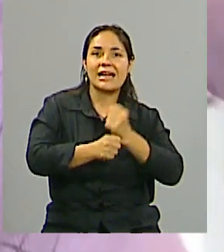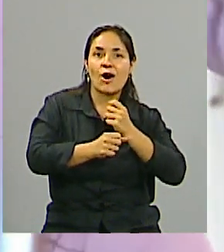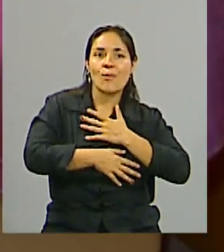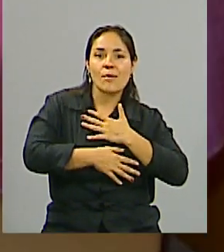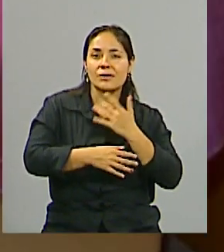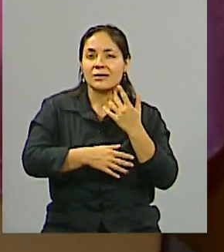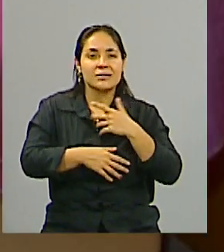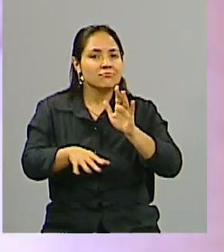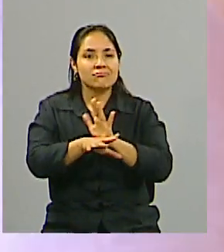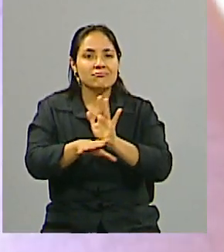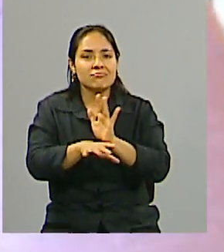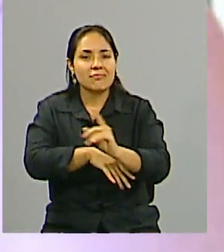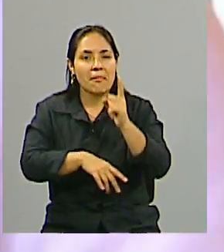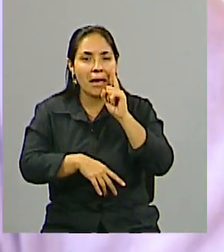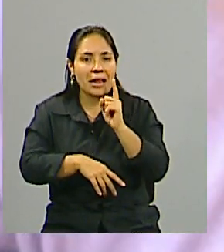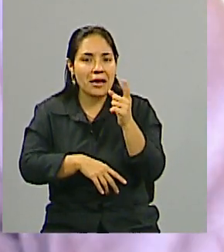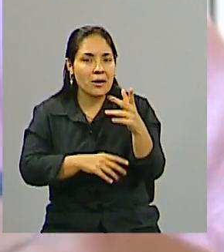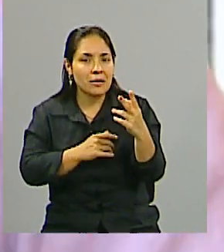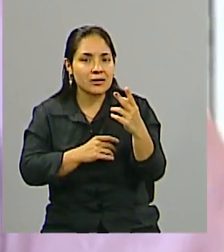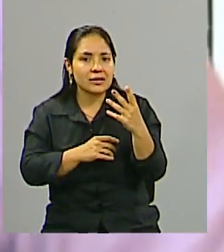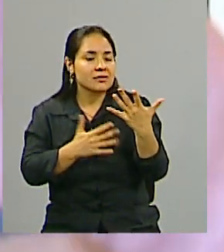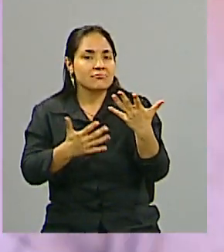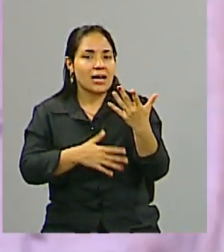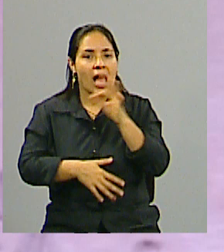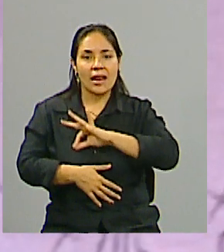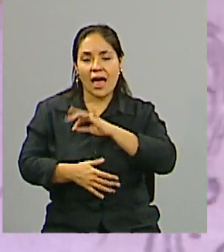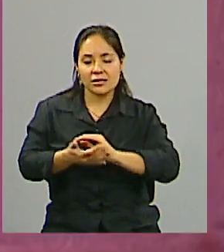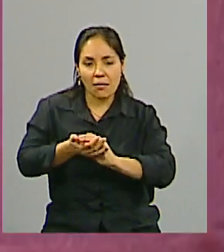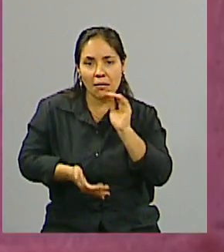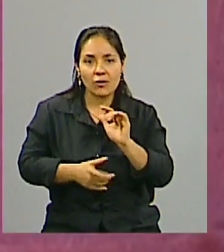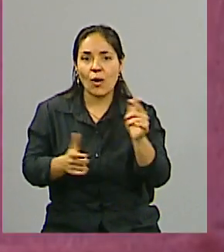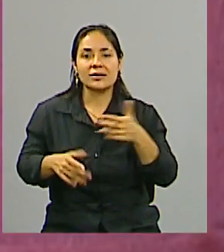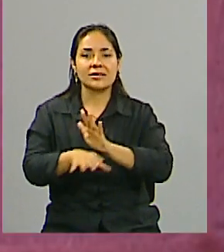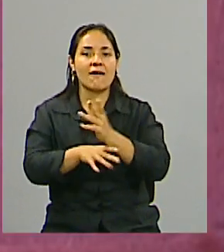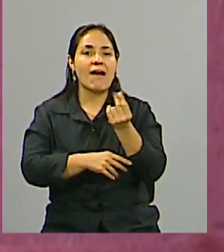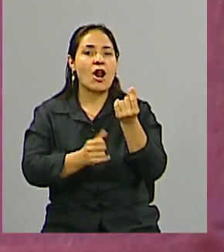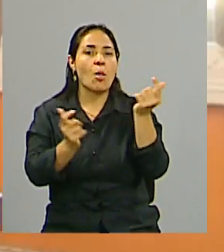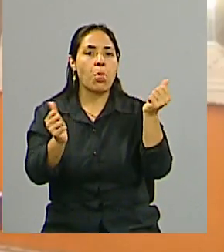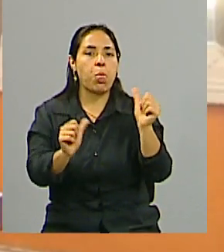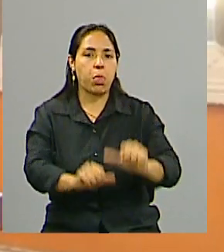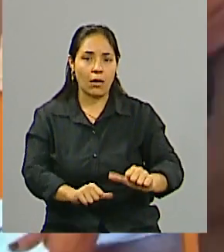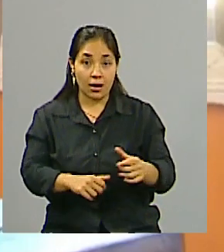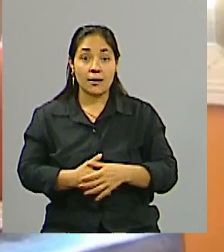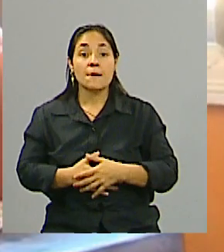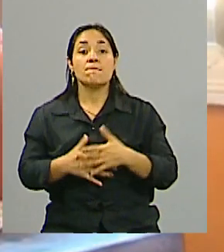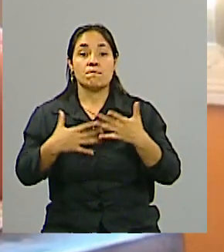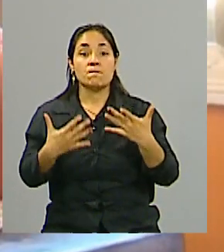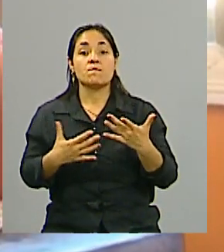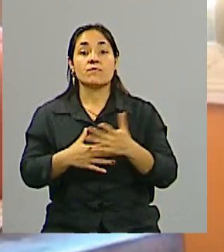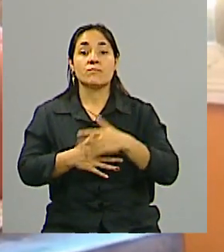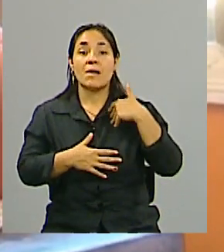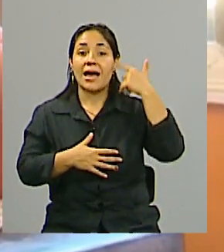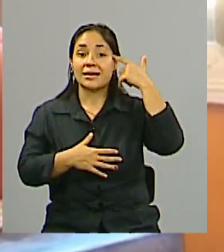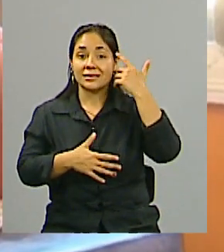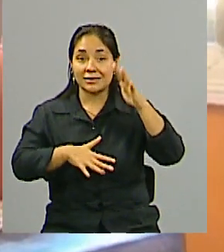con ninguna capitalización de nuestra fuerza de trabajo, sino una desvalorización cada vez más grande. ¿Qué tenemos que hacer? Me parece